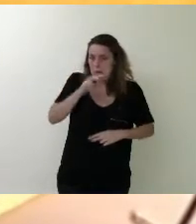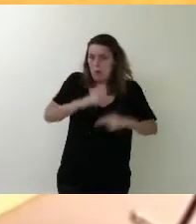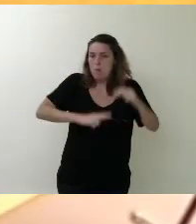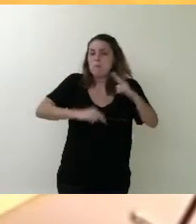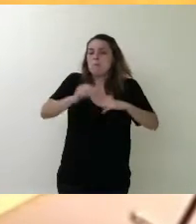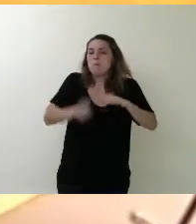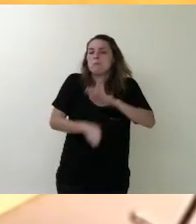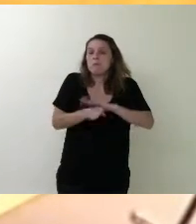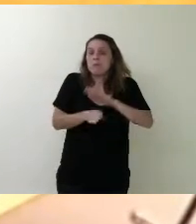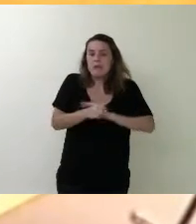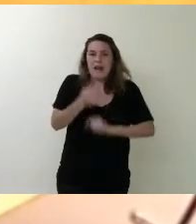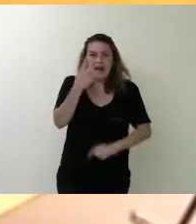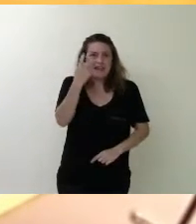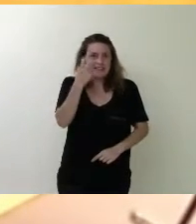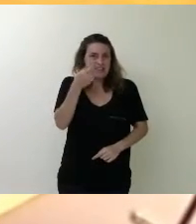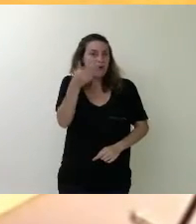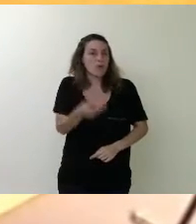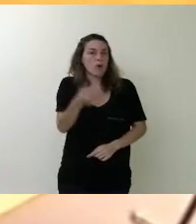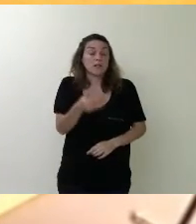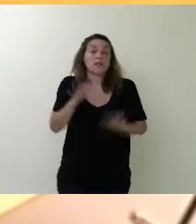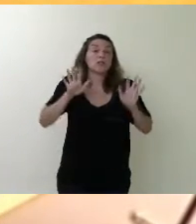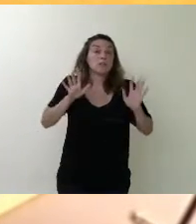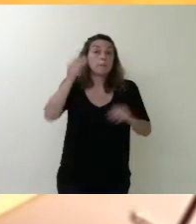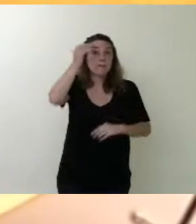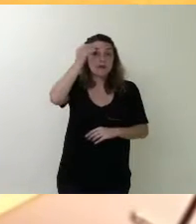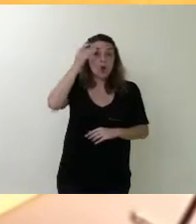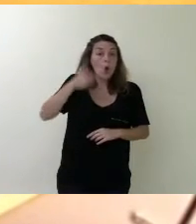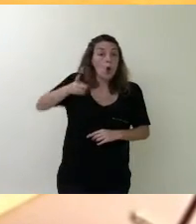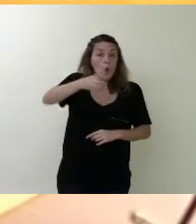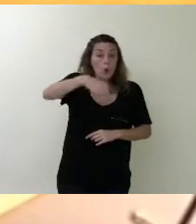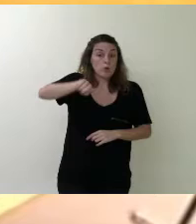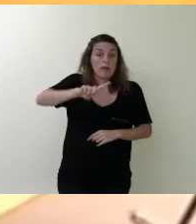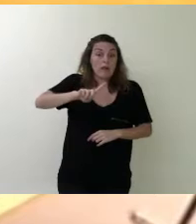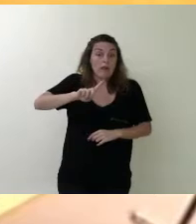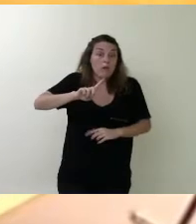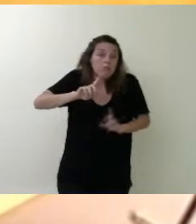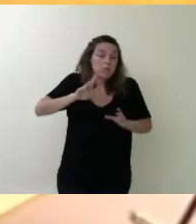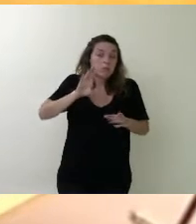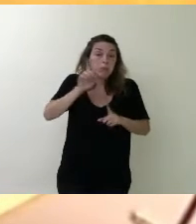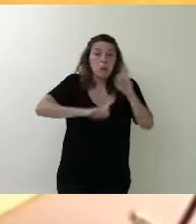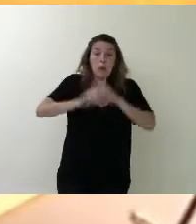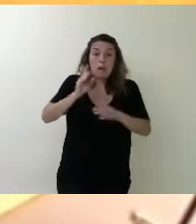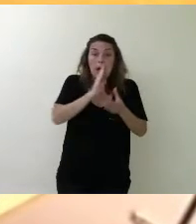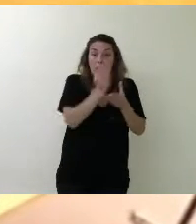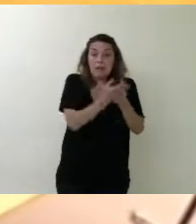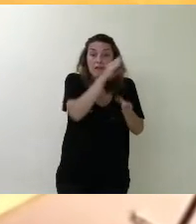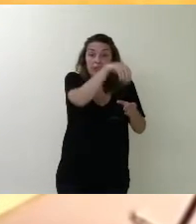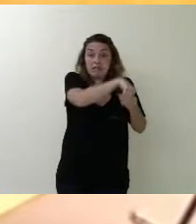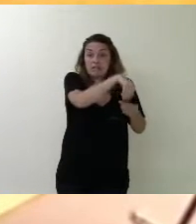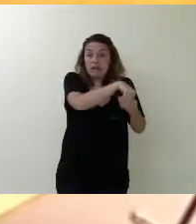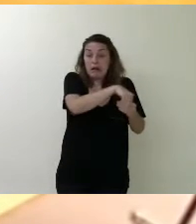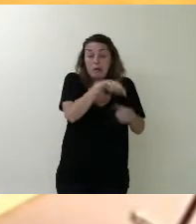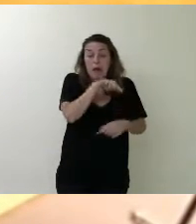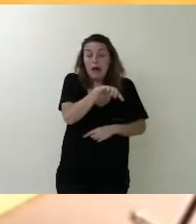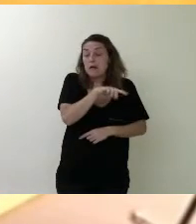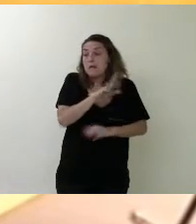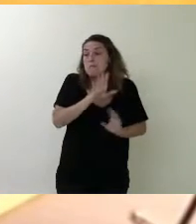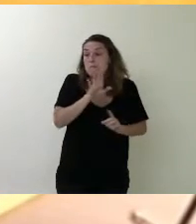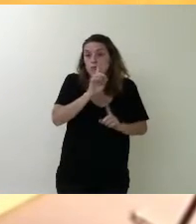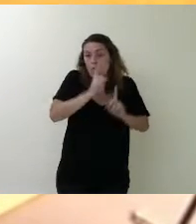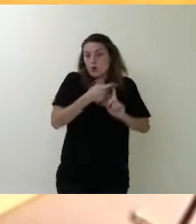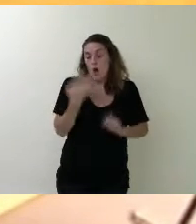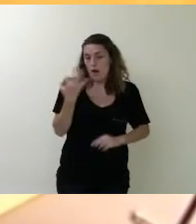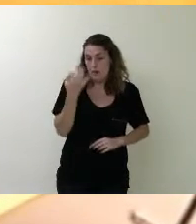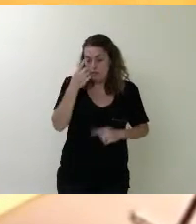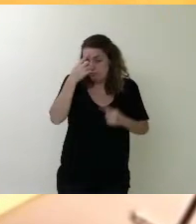ustedes tendrán que solucionar el problema interno que tienen, ¿no? Y nosotros, bueno,